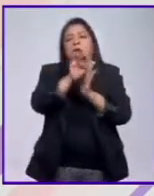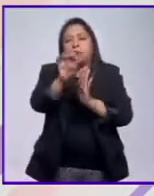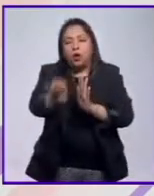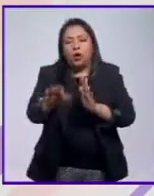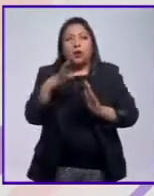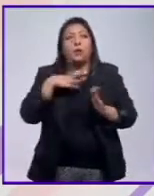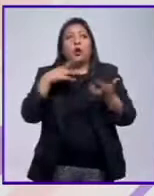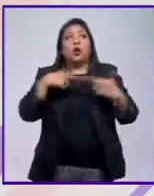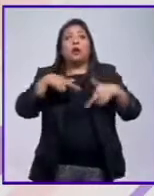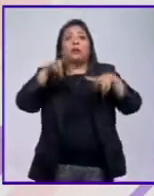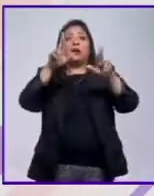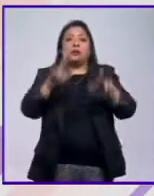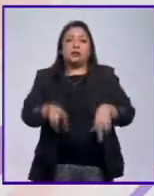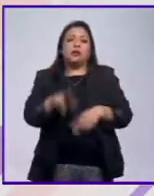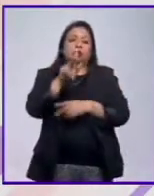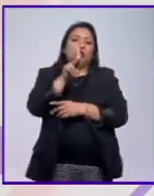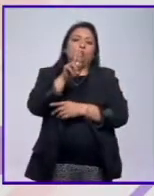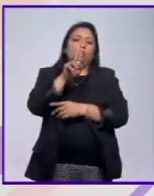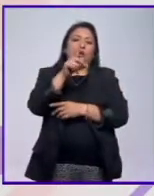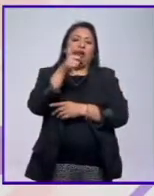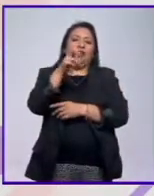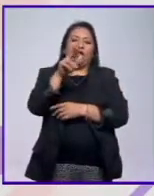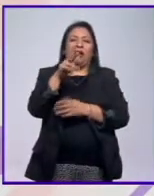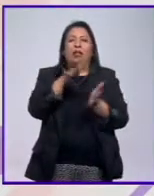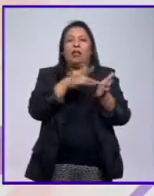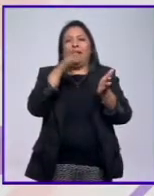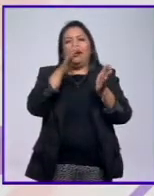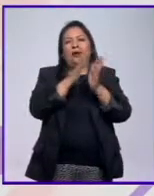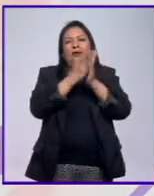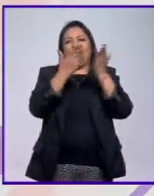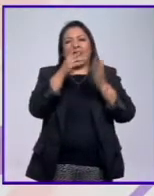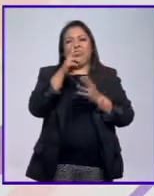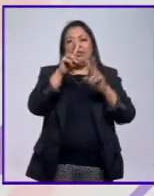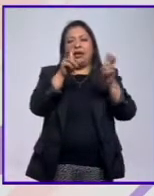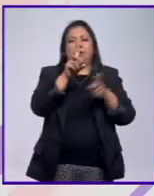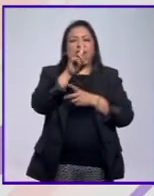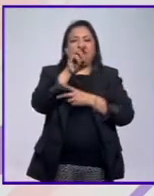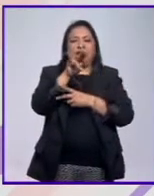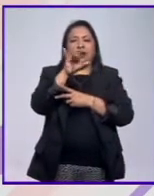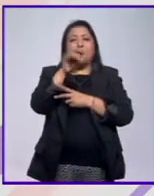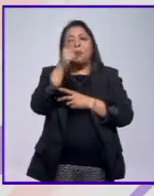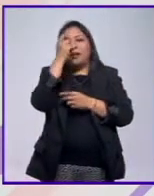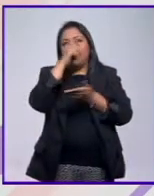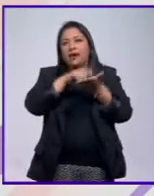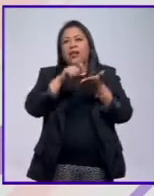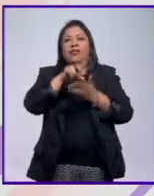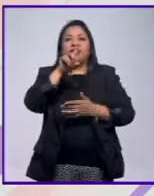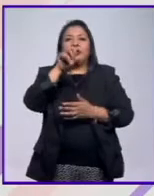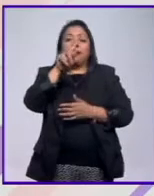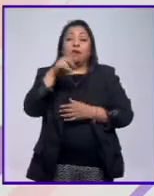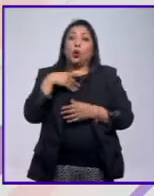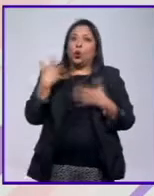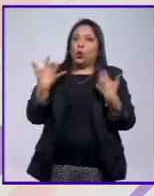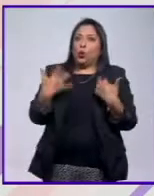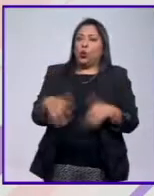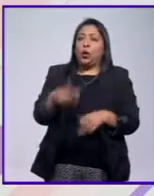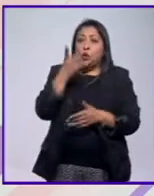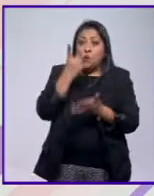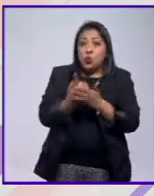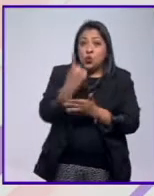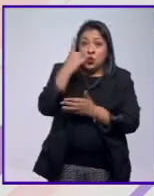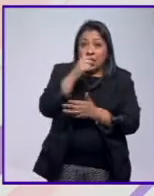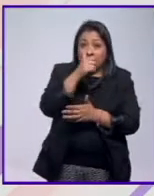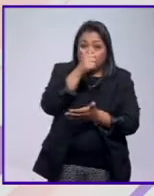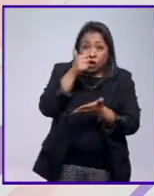en la representación del Purgatorio, inspirado en la Divina Comedia de Dante. ¡Wow! Y ya lo decíamos, María Luz, no es la única ciudad